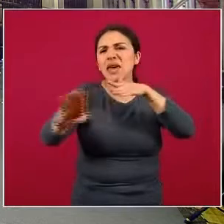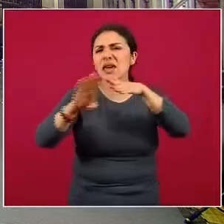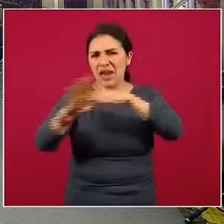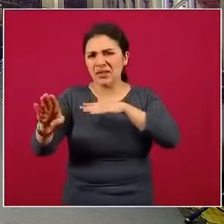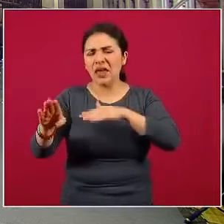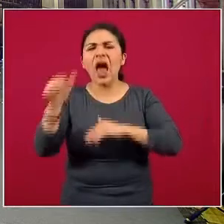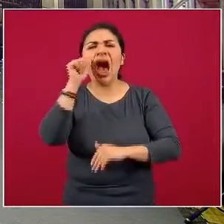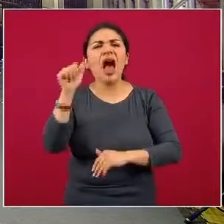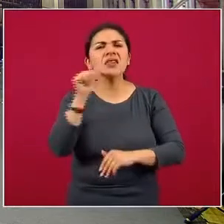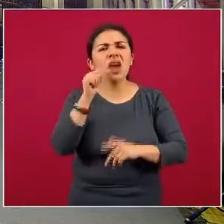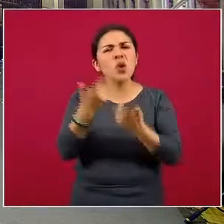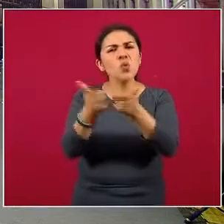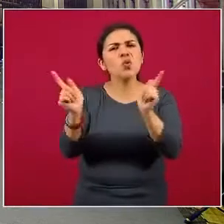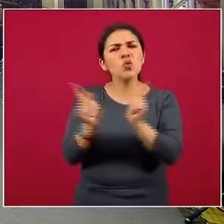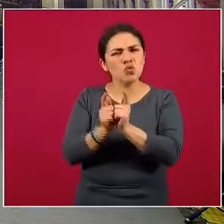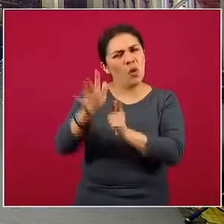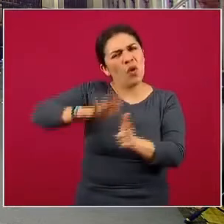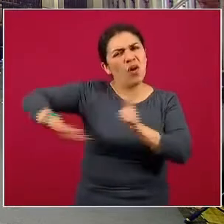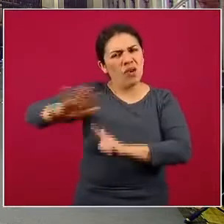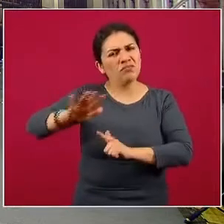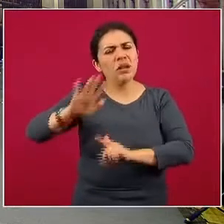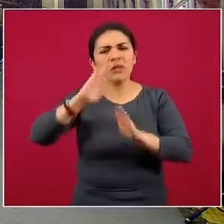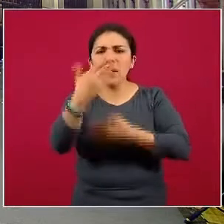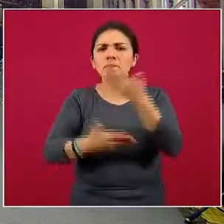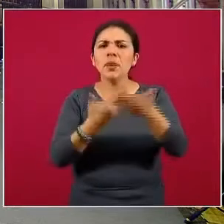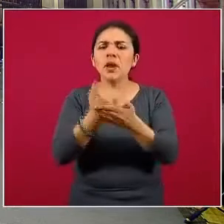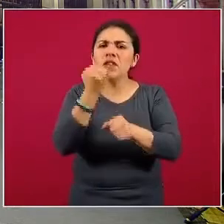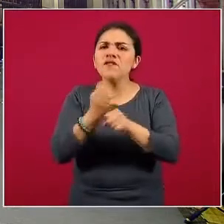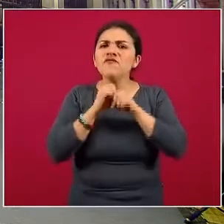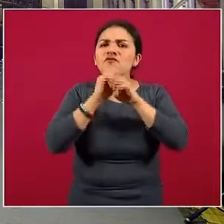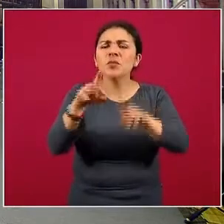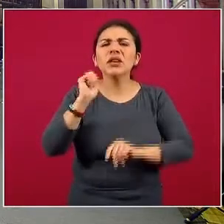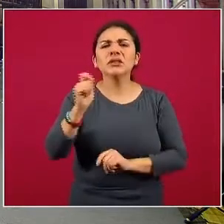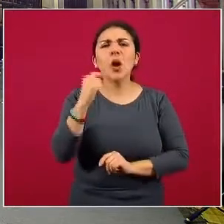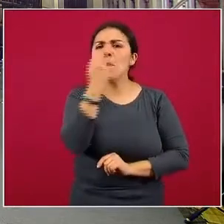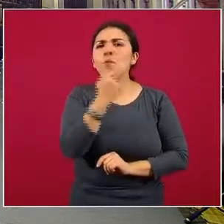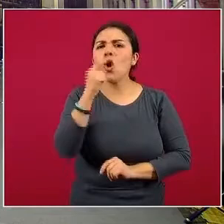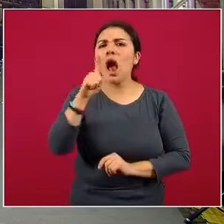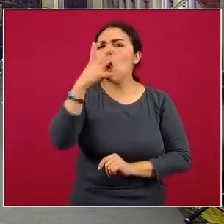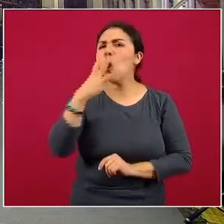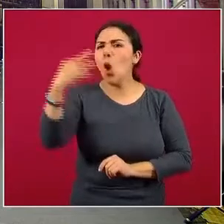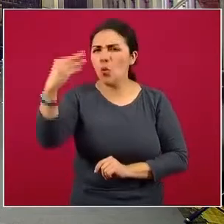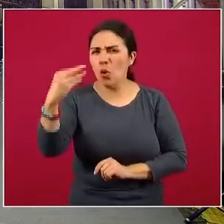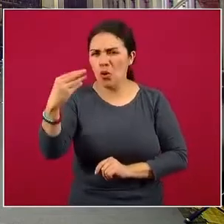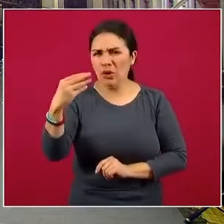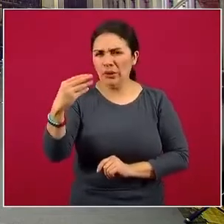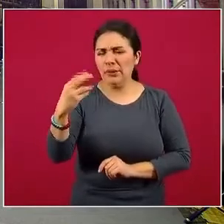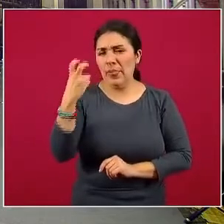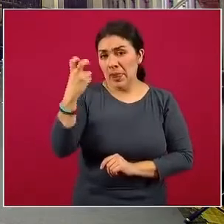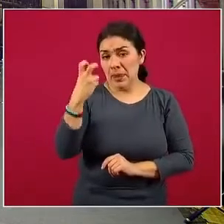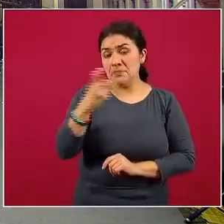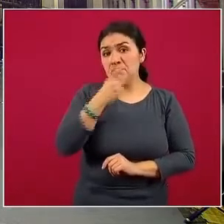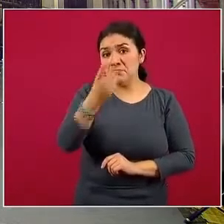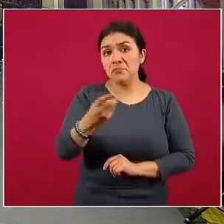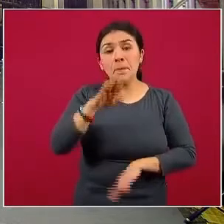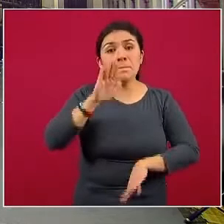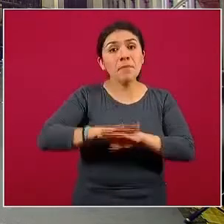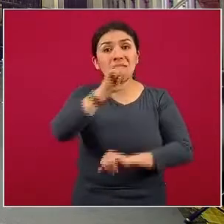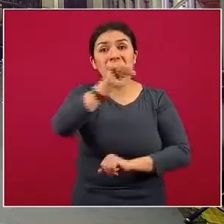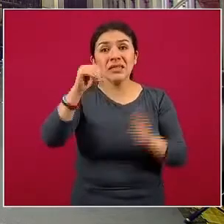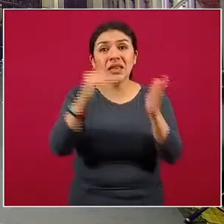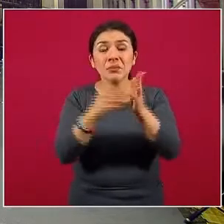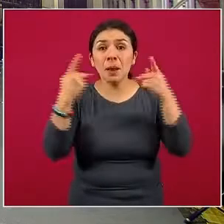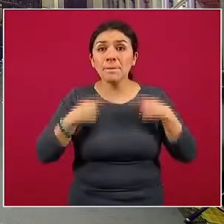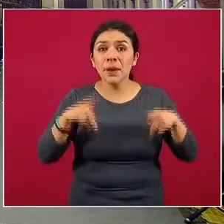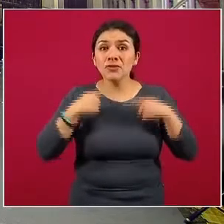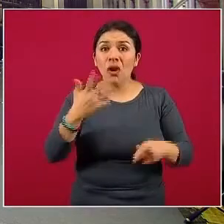de organizaciones sociales civiles presentaron el informe En la boca del lobo. En este presentaban que más de las 600,000 personas